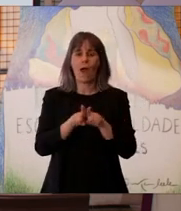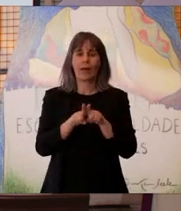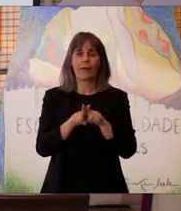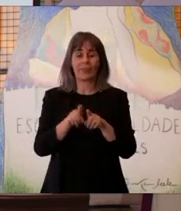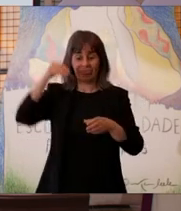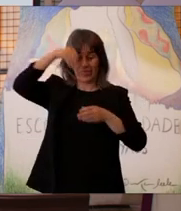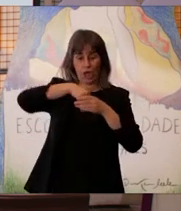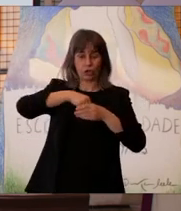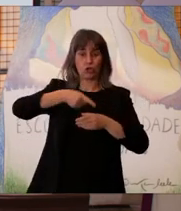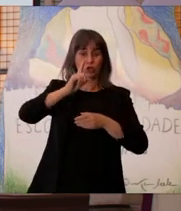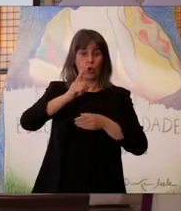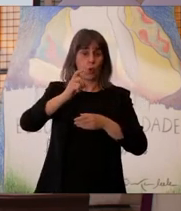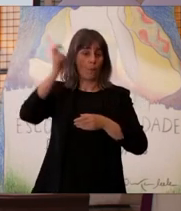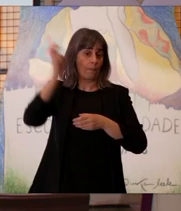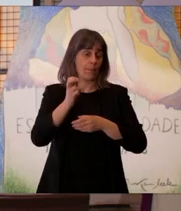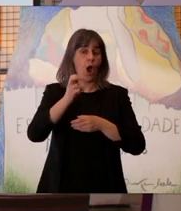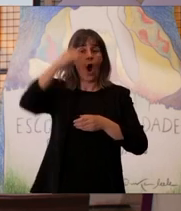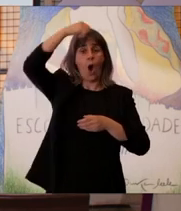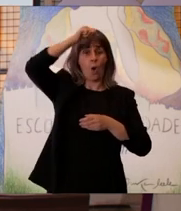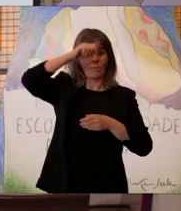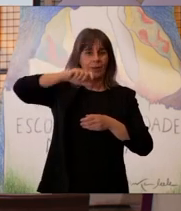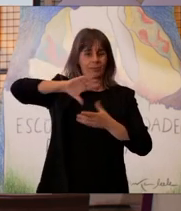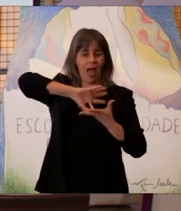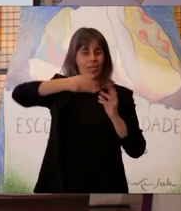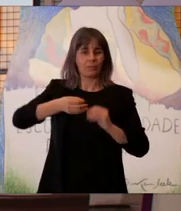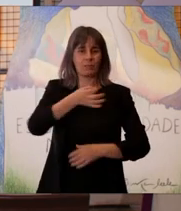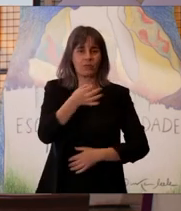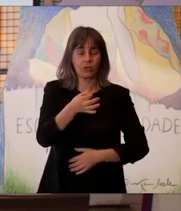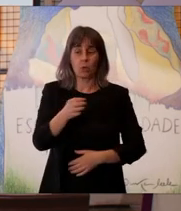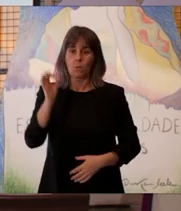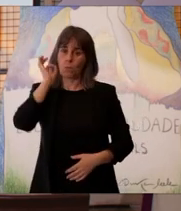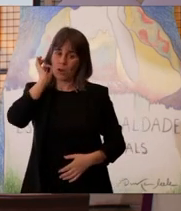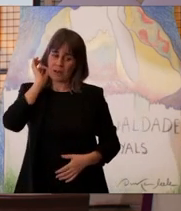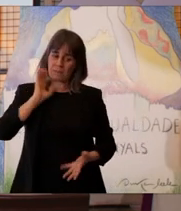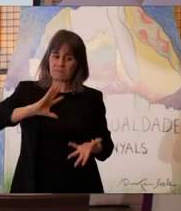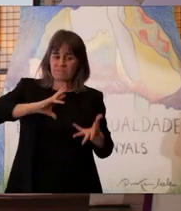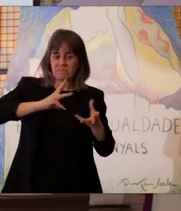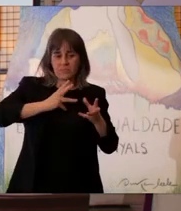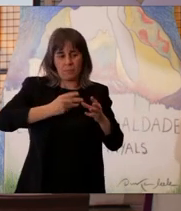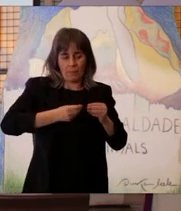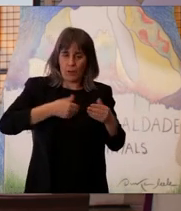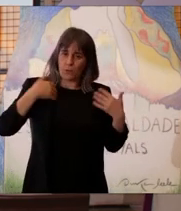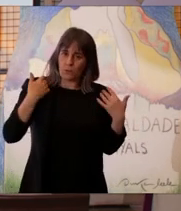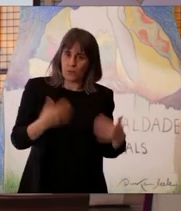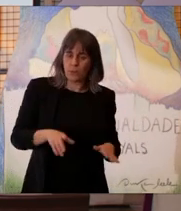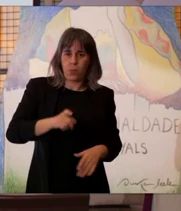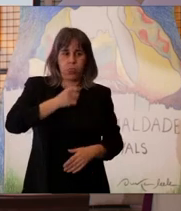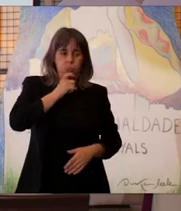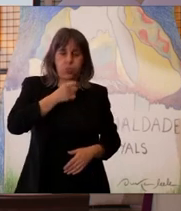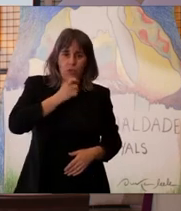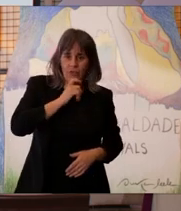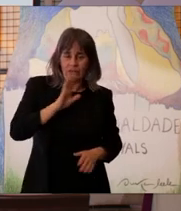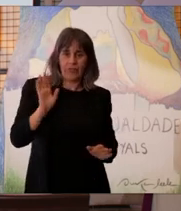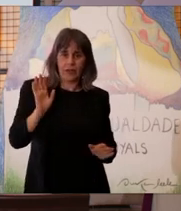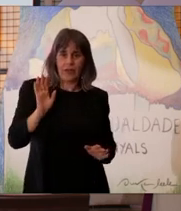y que nosotras llenamos con mucha dificultad la llenamos con dificultad y se nos permite que estemos y además